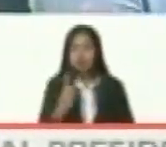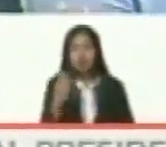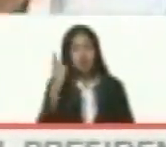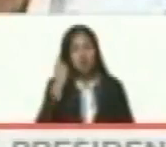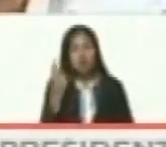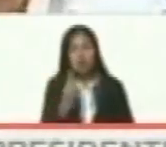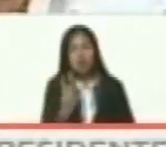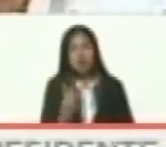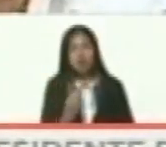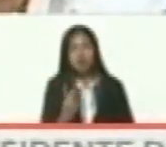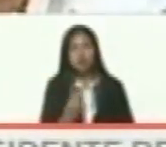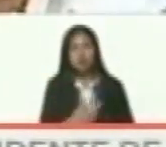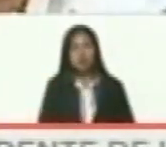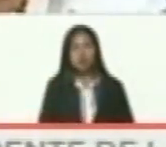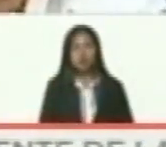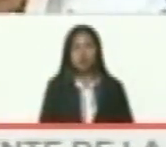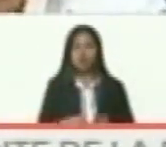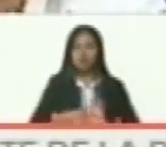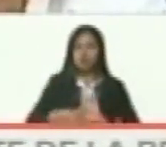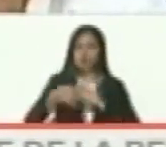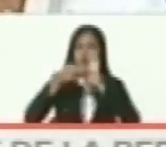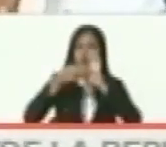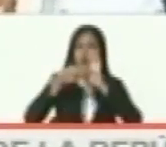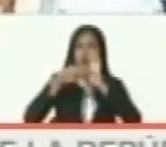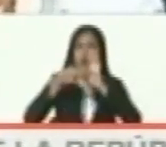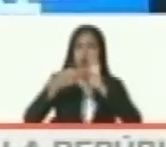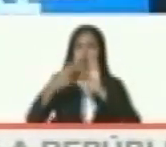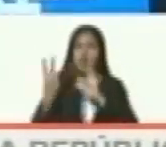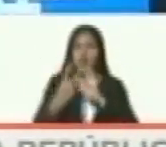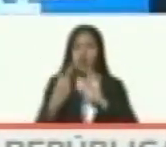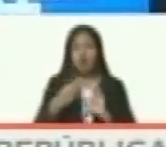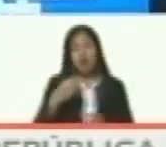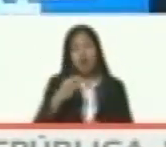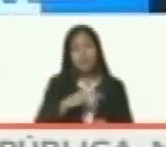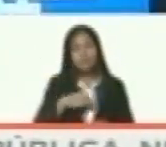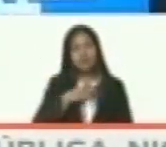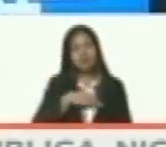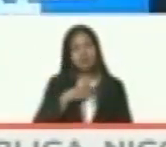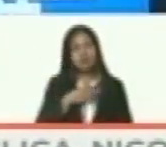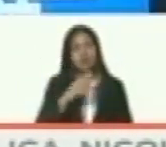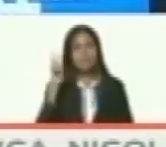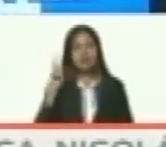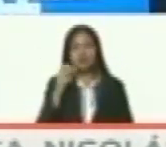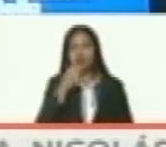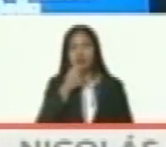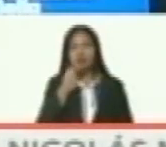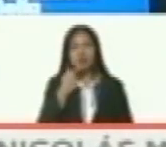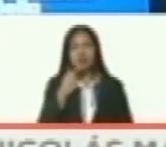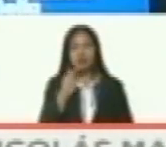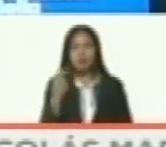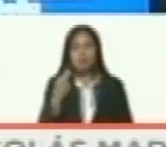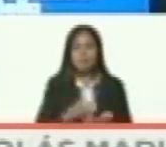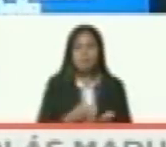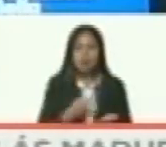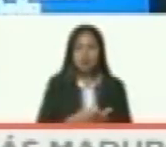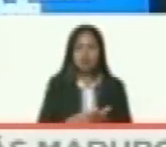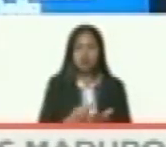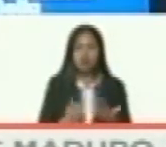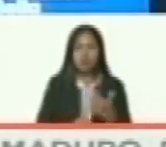dos de la mano. Y que la misión Venezuela Bella, además de las inversiones